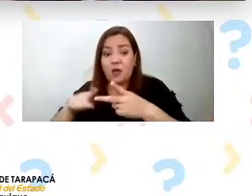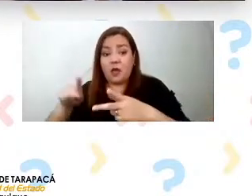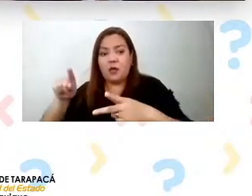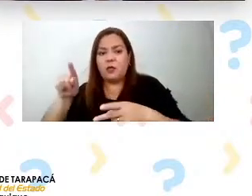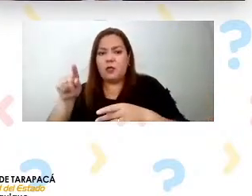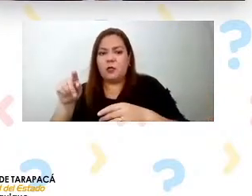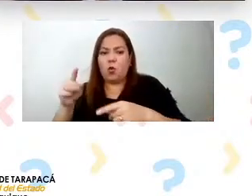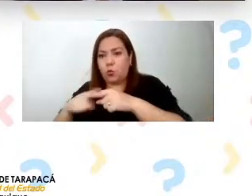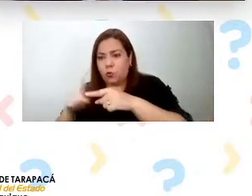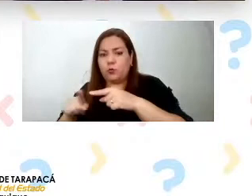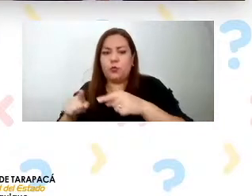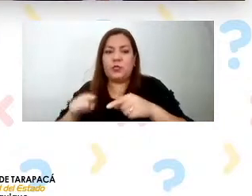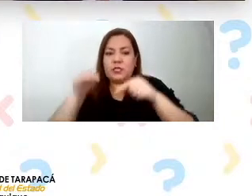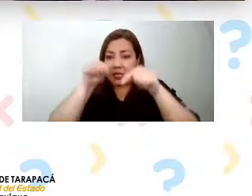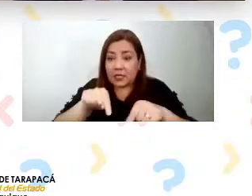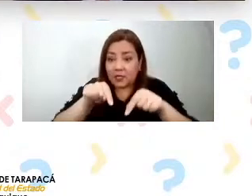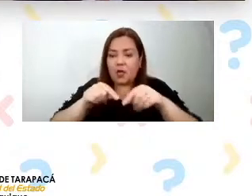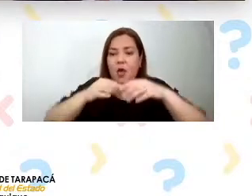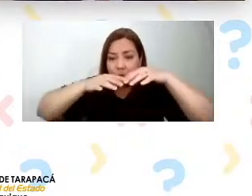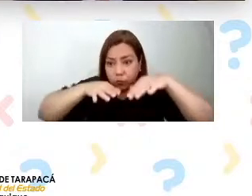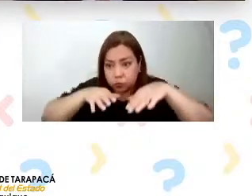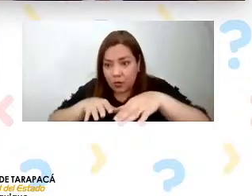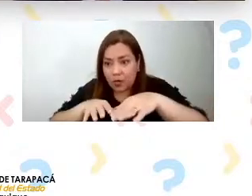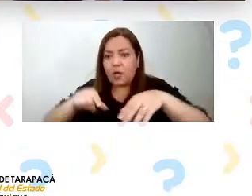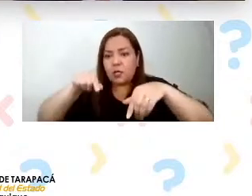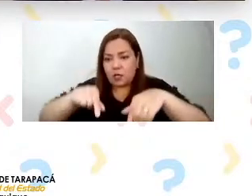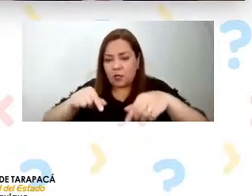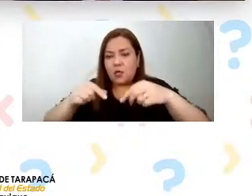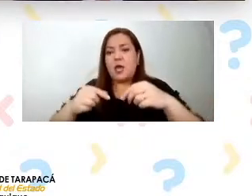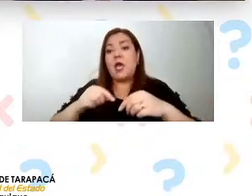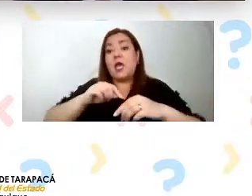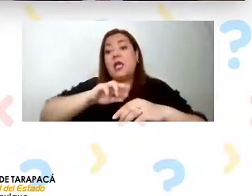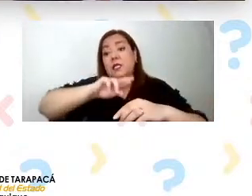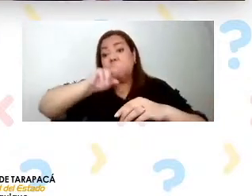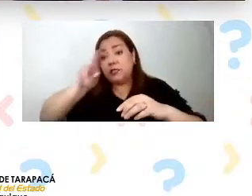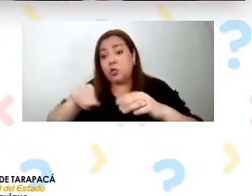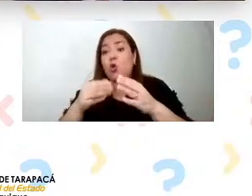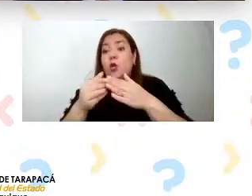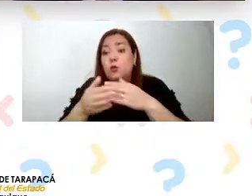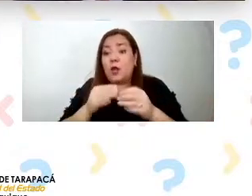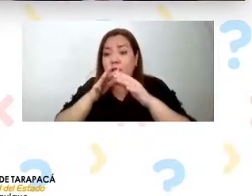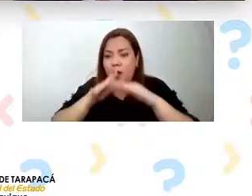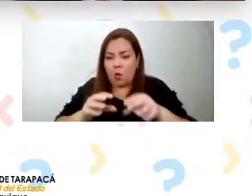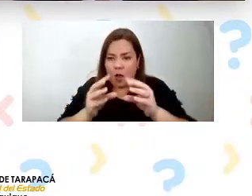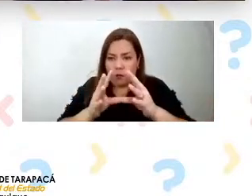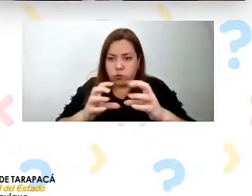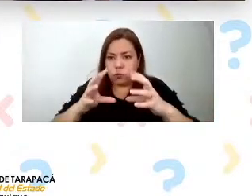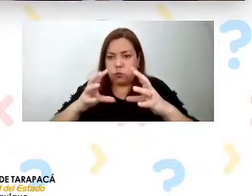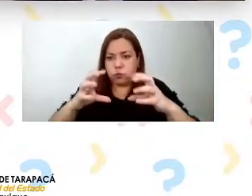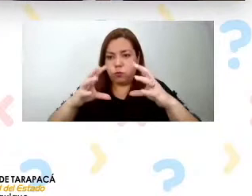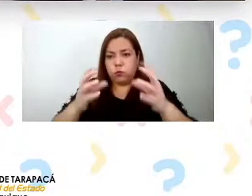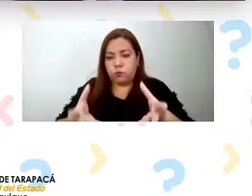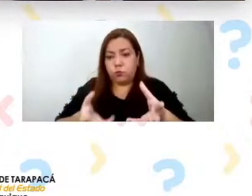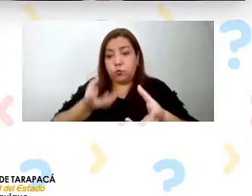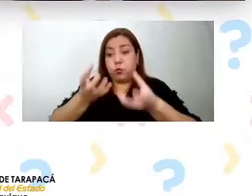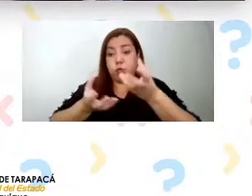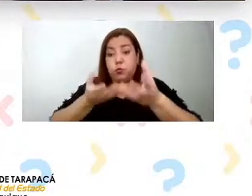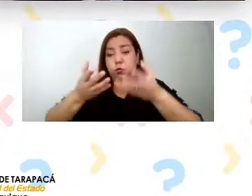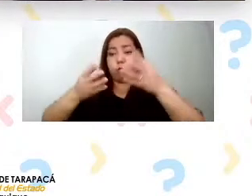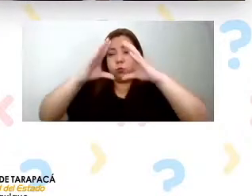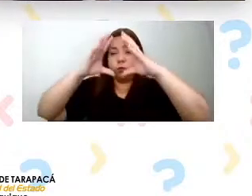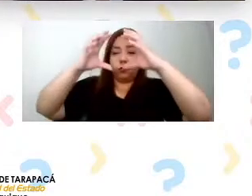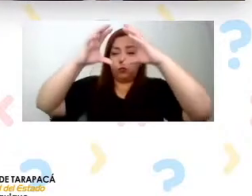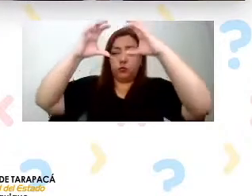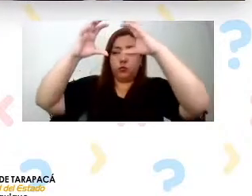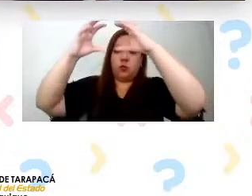principal evaporación. El ciclo natural de las aguas en escorrentía, finalmente por las elevadas tasas de